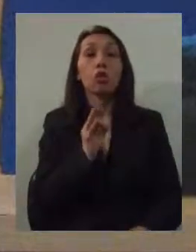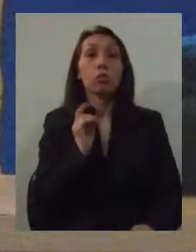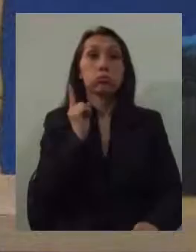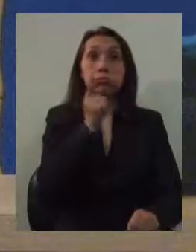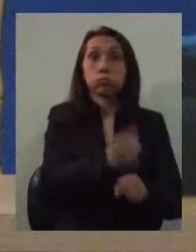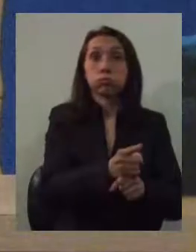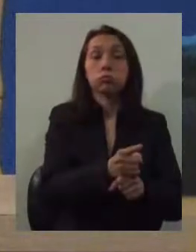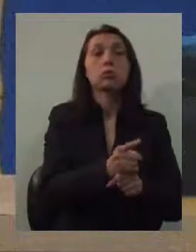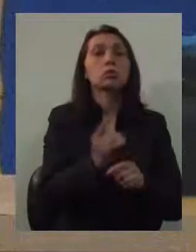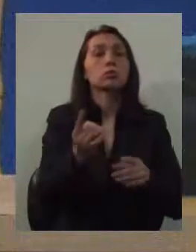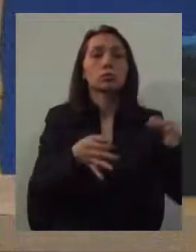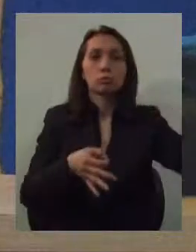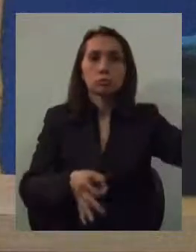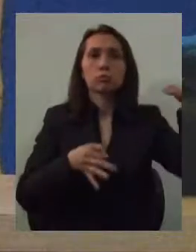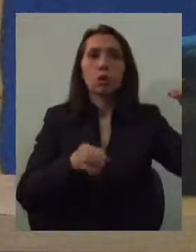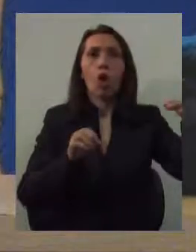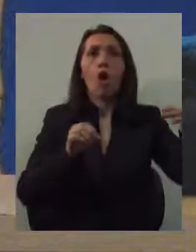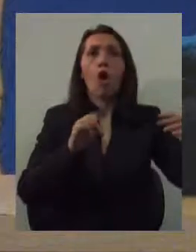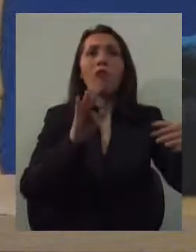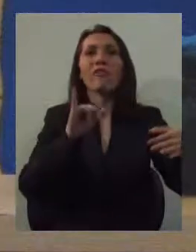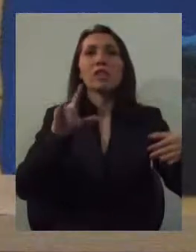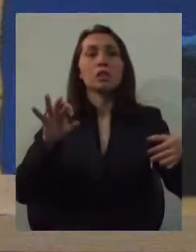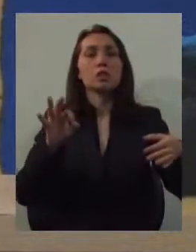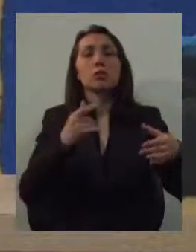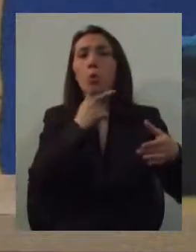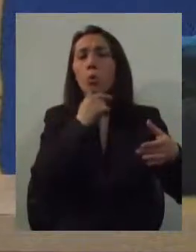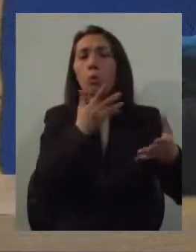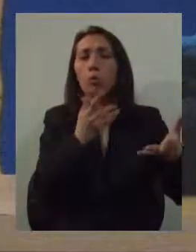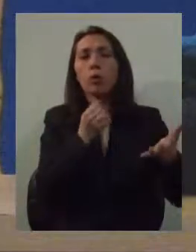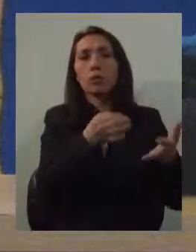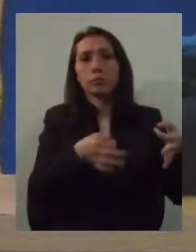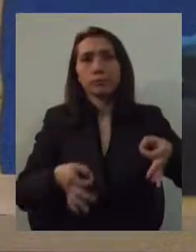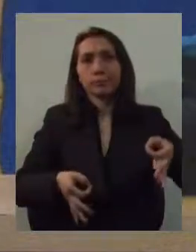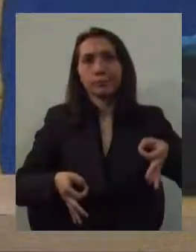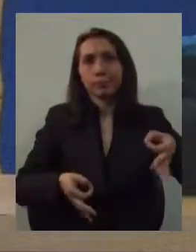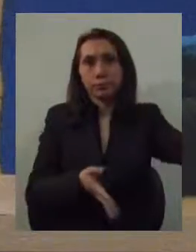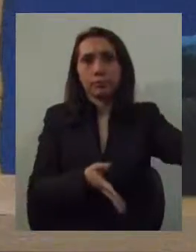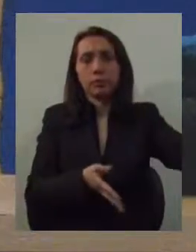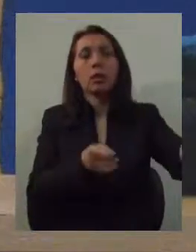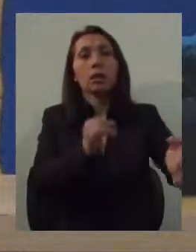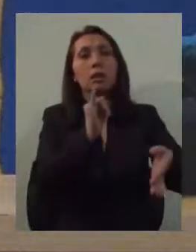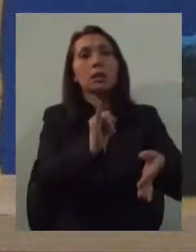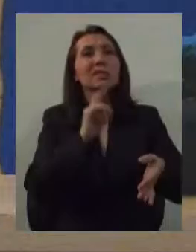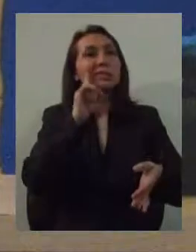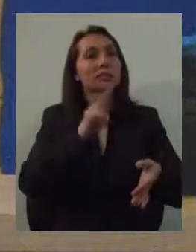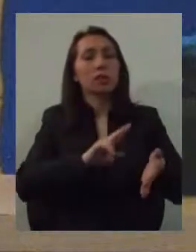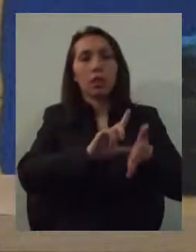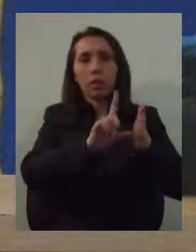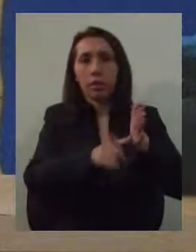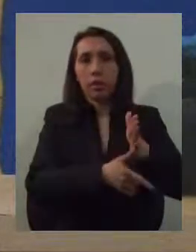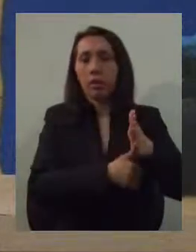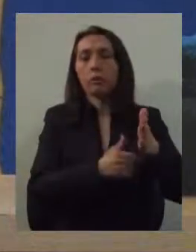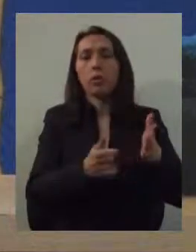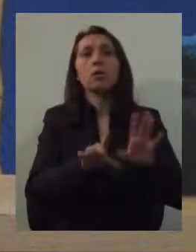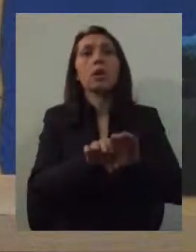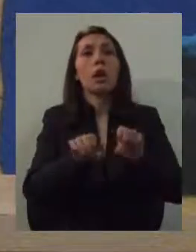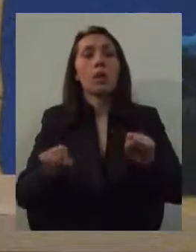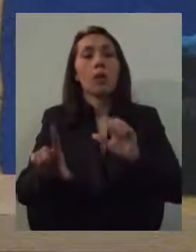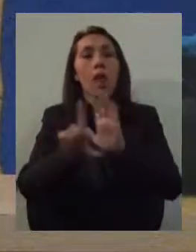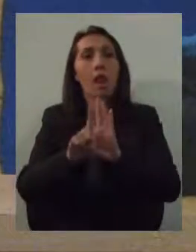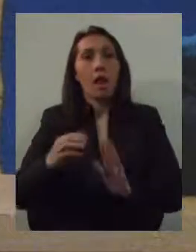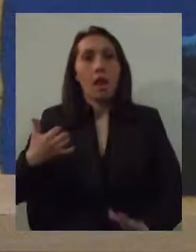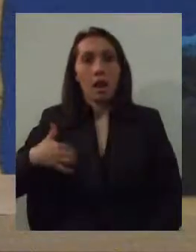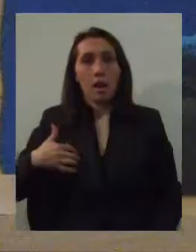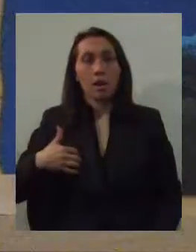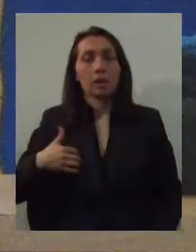oficio, esto para referirse también a alguna inquietud que se había planteado esta mañana, y sin demora, de acuerdo a las leyes